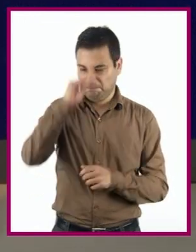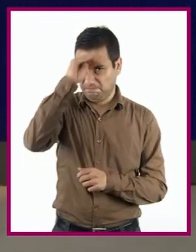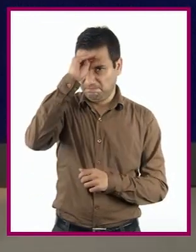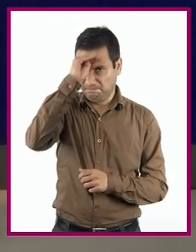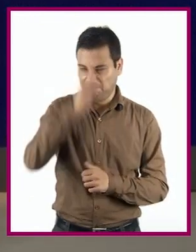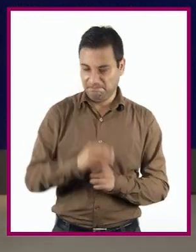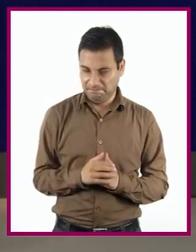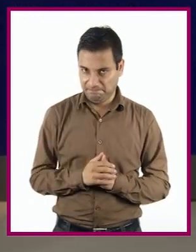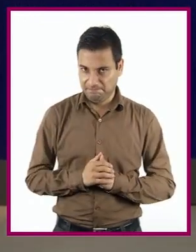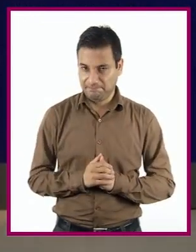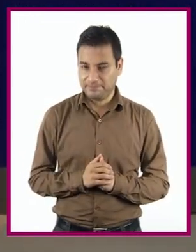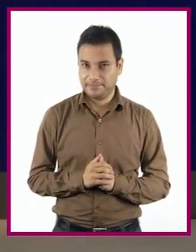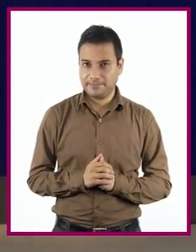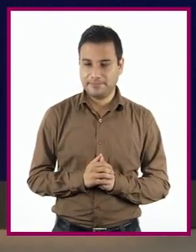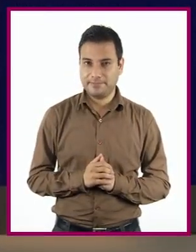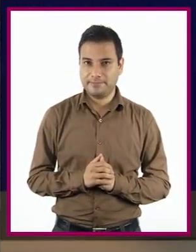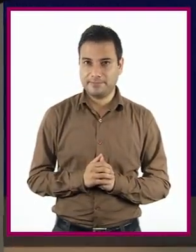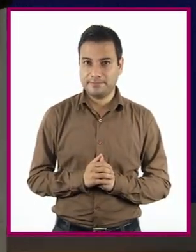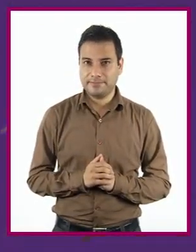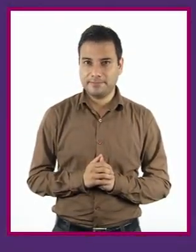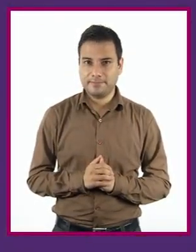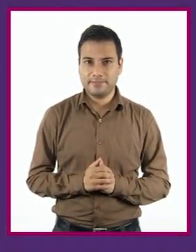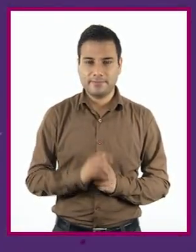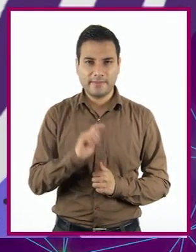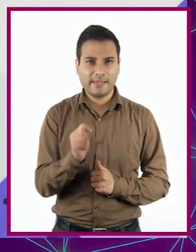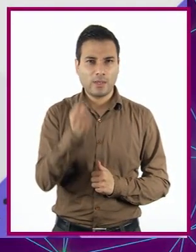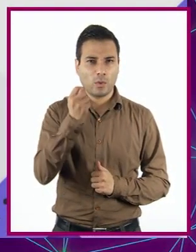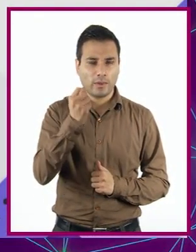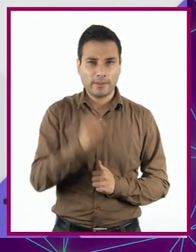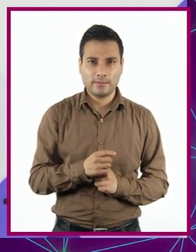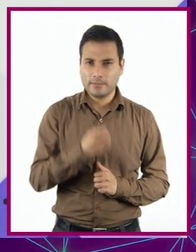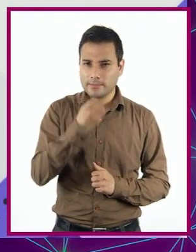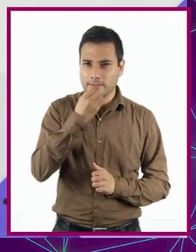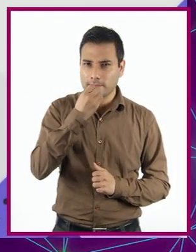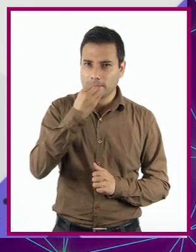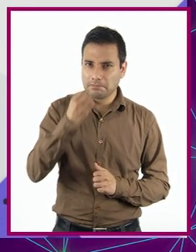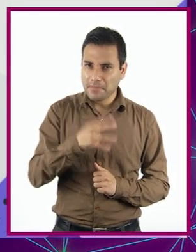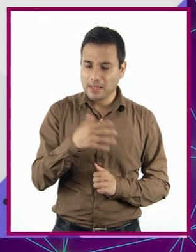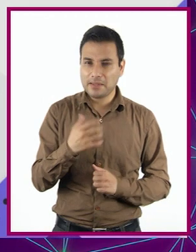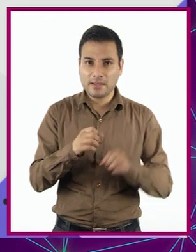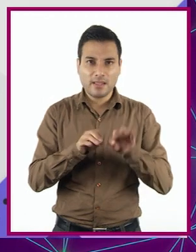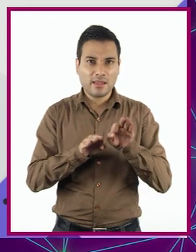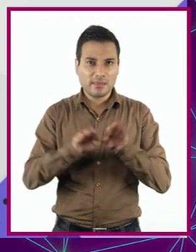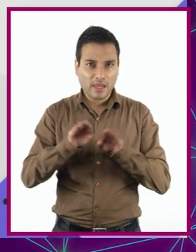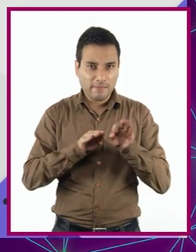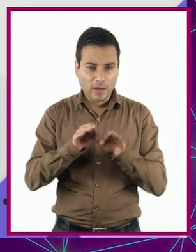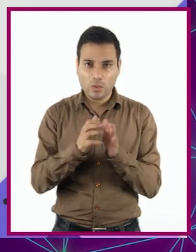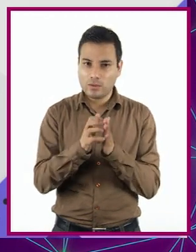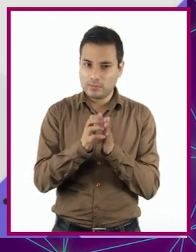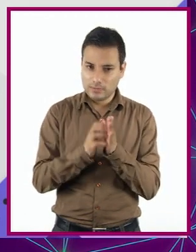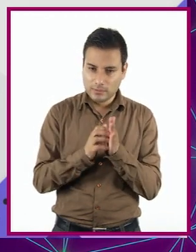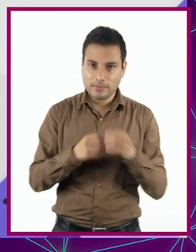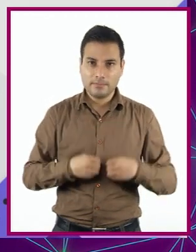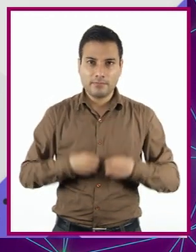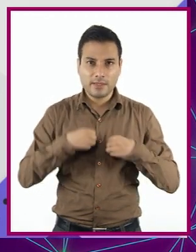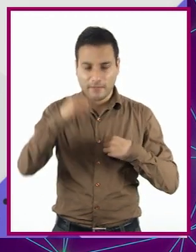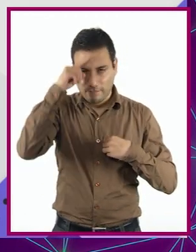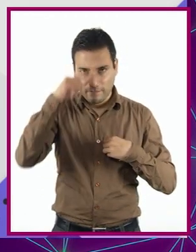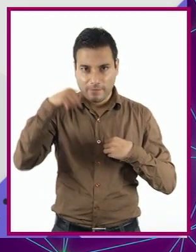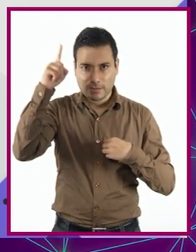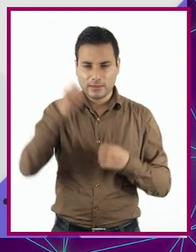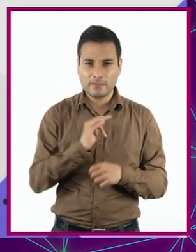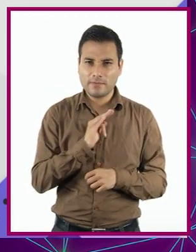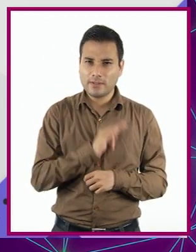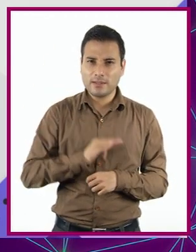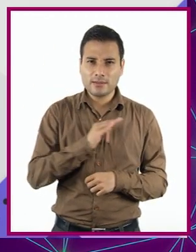siguiente frase. ¿Por qué esta magnífica tecnología científica que ahorra trabajo y nos hace la vida más fácil nos aporta tan poca